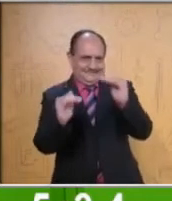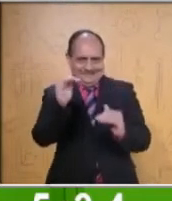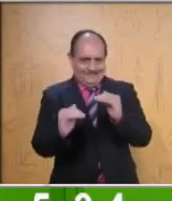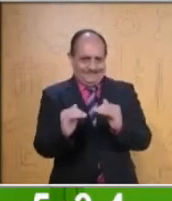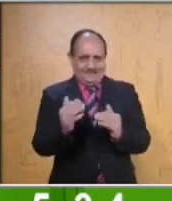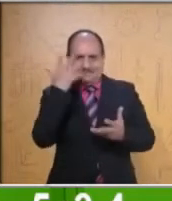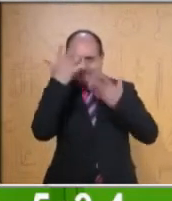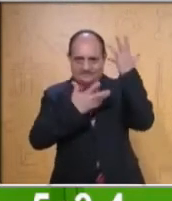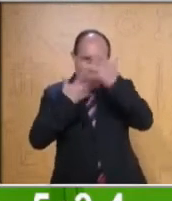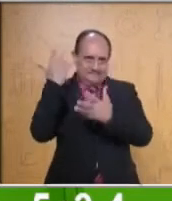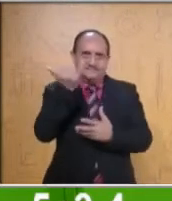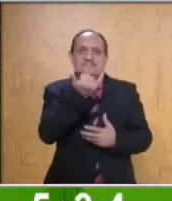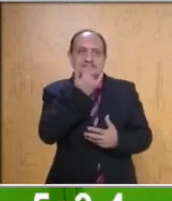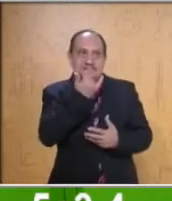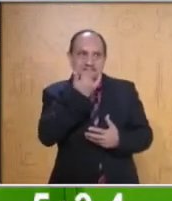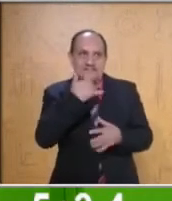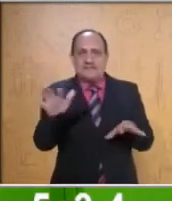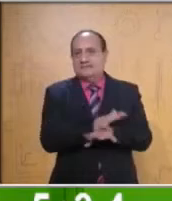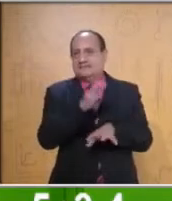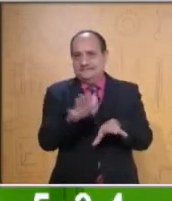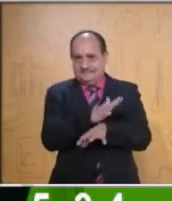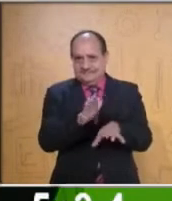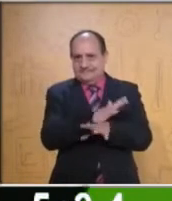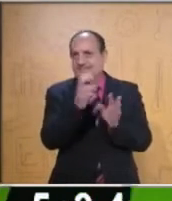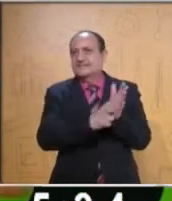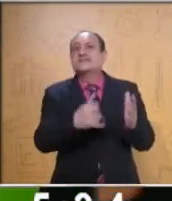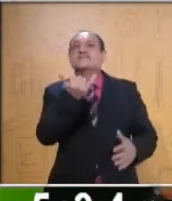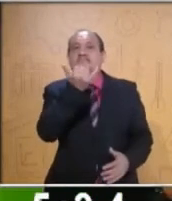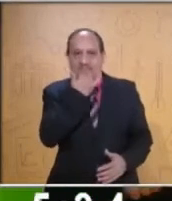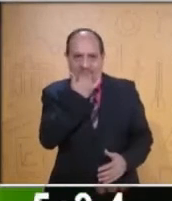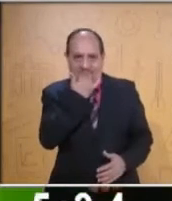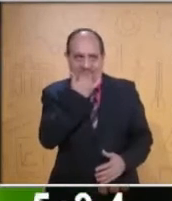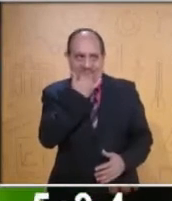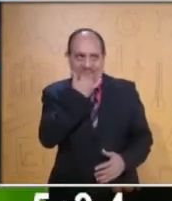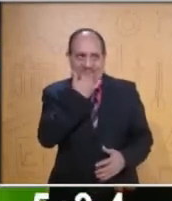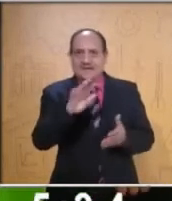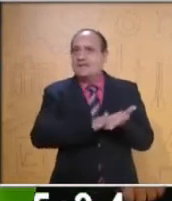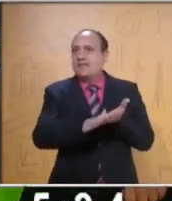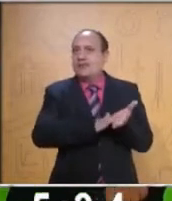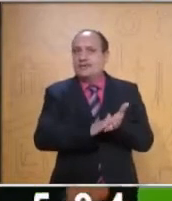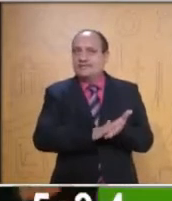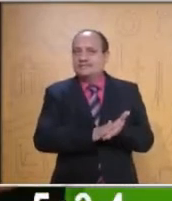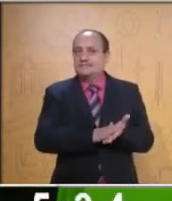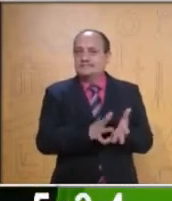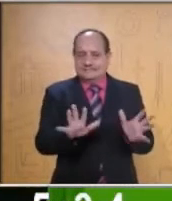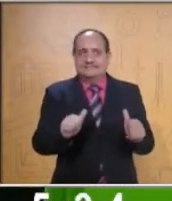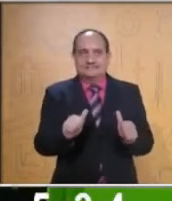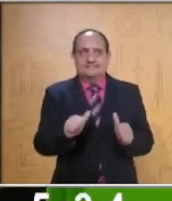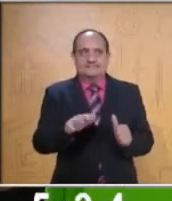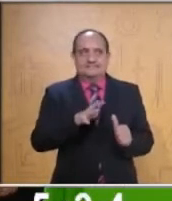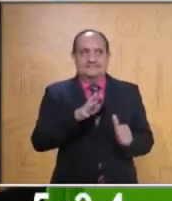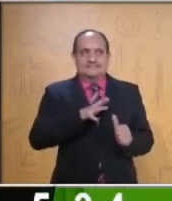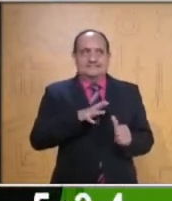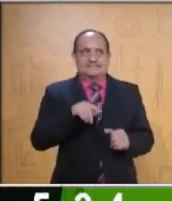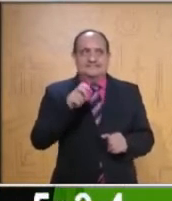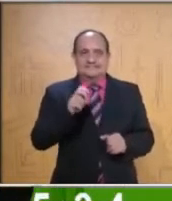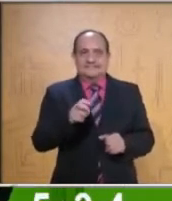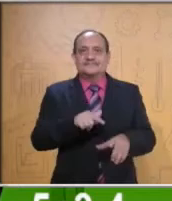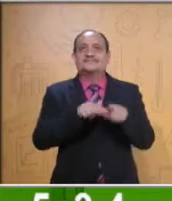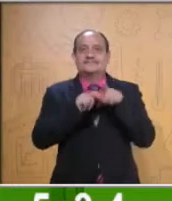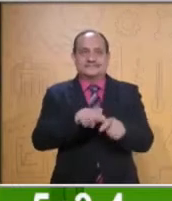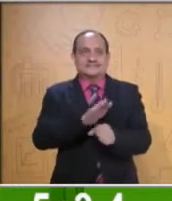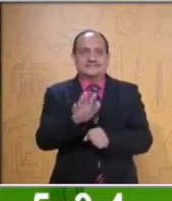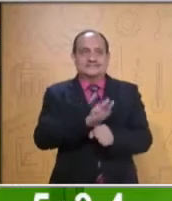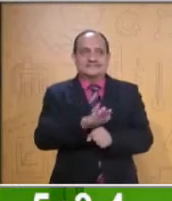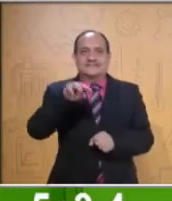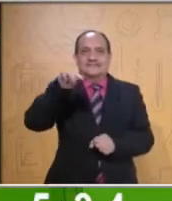parte, perdón, voy a cambiar, perdón. ¿Dónde está el borrador aquí? Aquí. Tenemos entonces que sí vamos